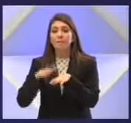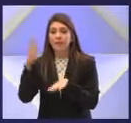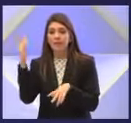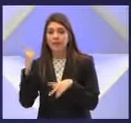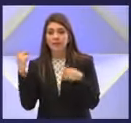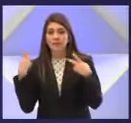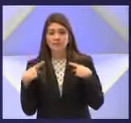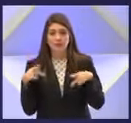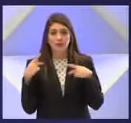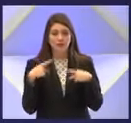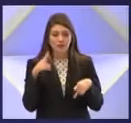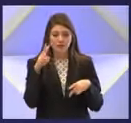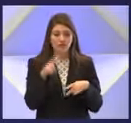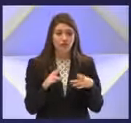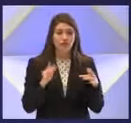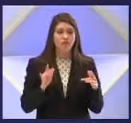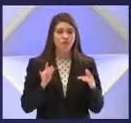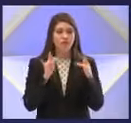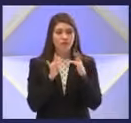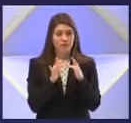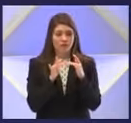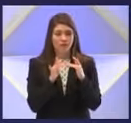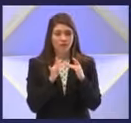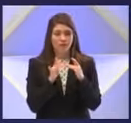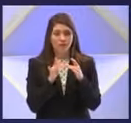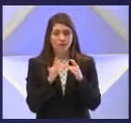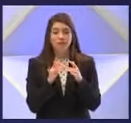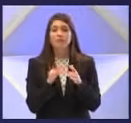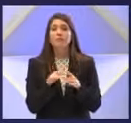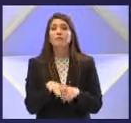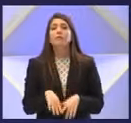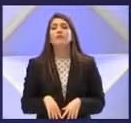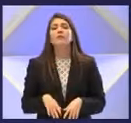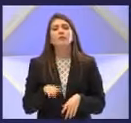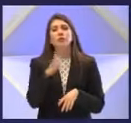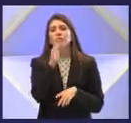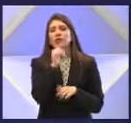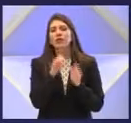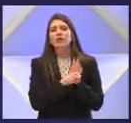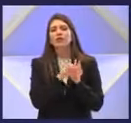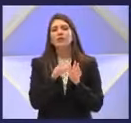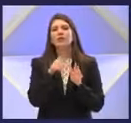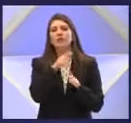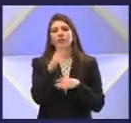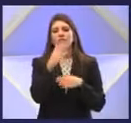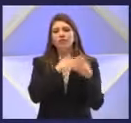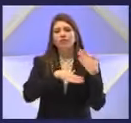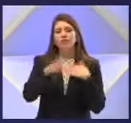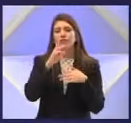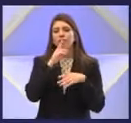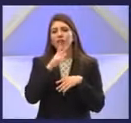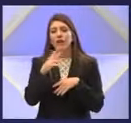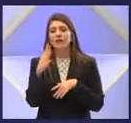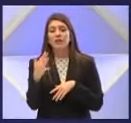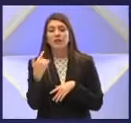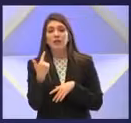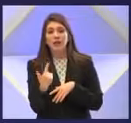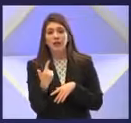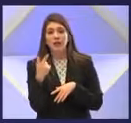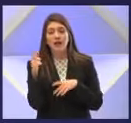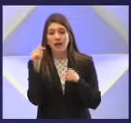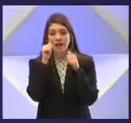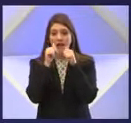migrar solamente a la atención de 5g y al espectro que va a consumir sí no